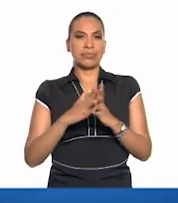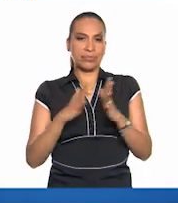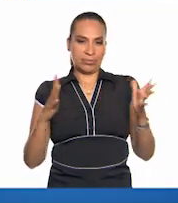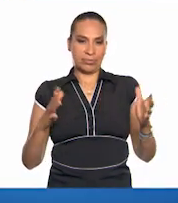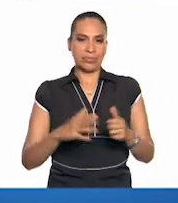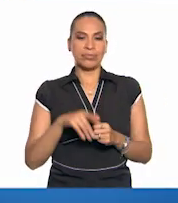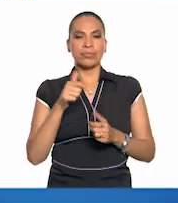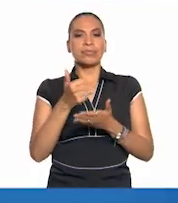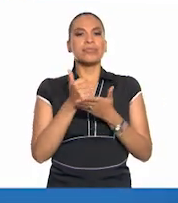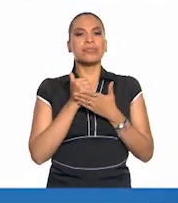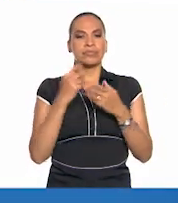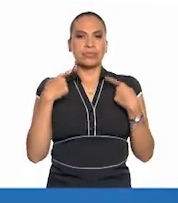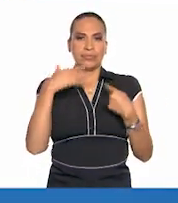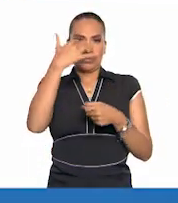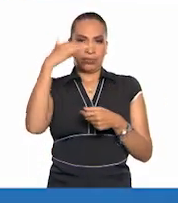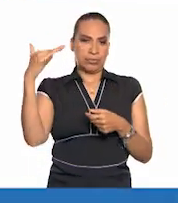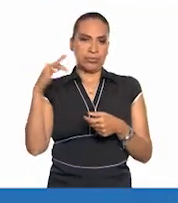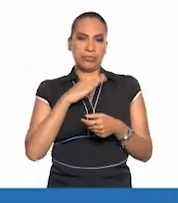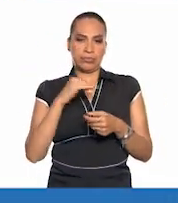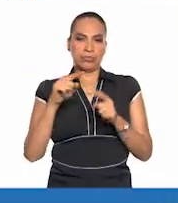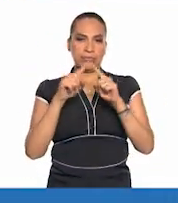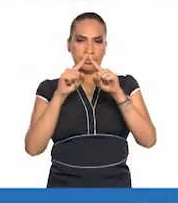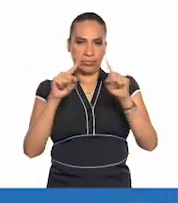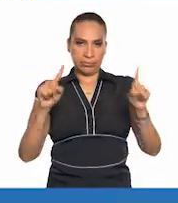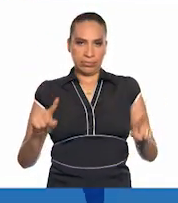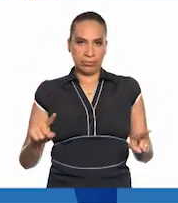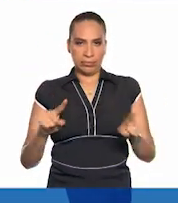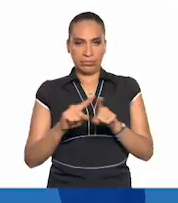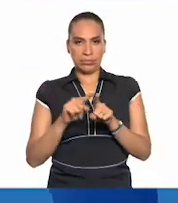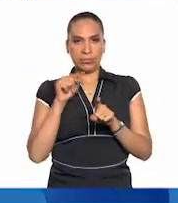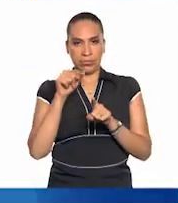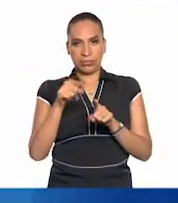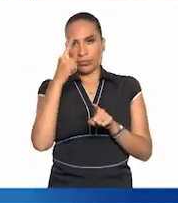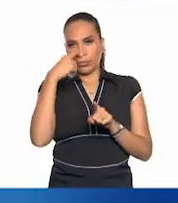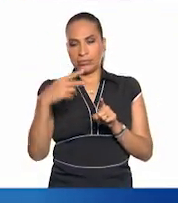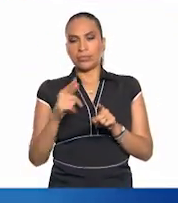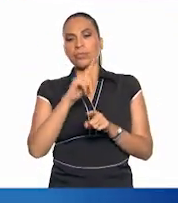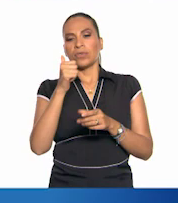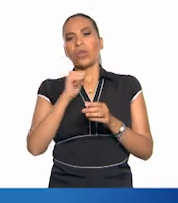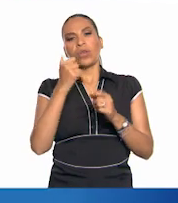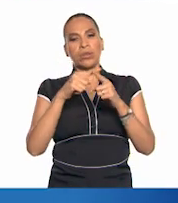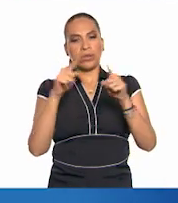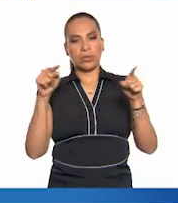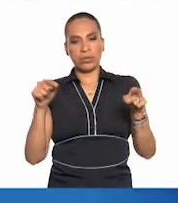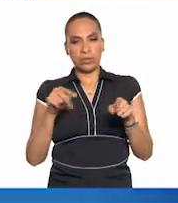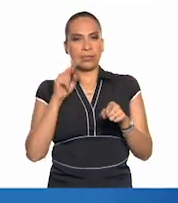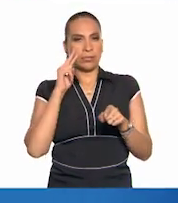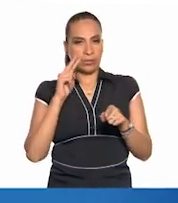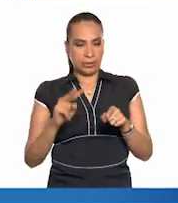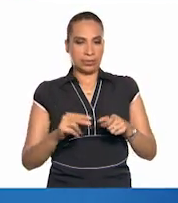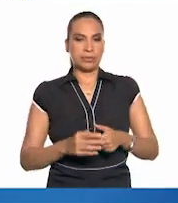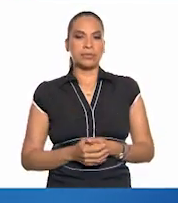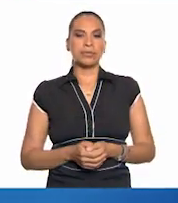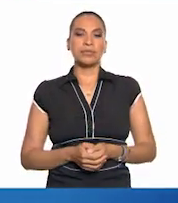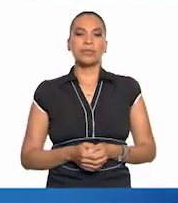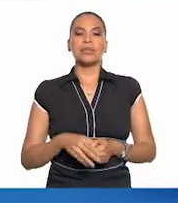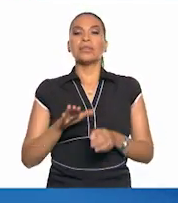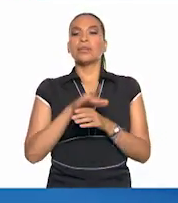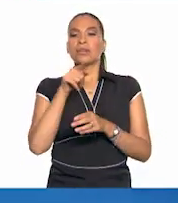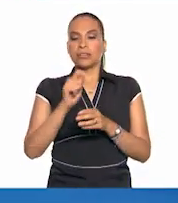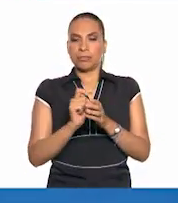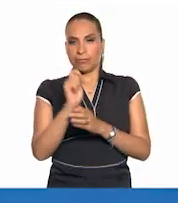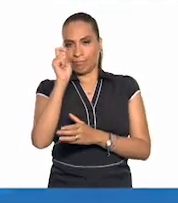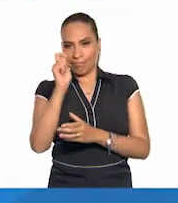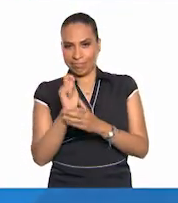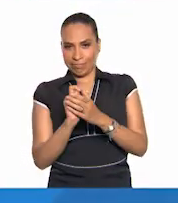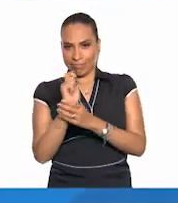grande. Con la ayuda de un adulto, debes hacer un hoyo en este lado y otro más grande en la parte de arriba. Por aquí van a